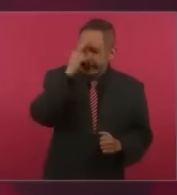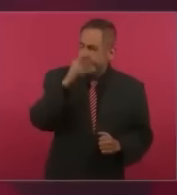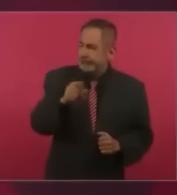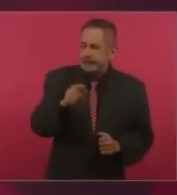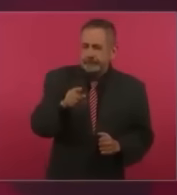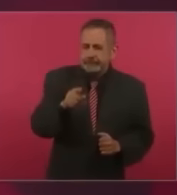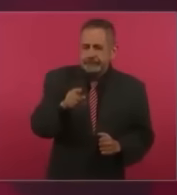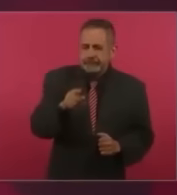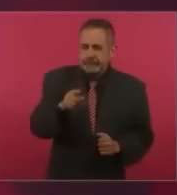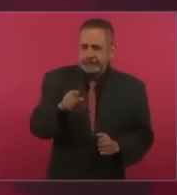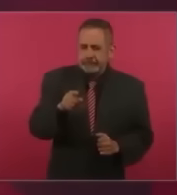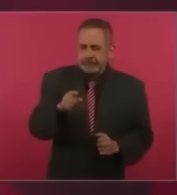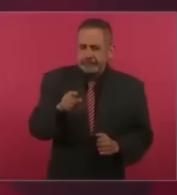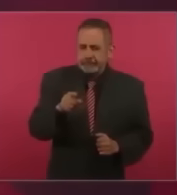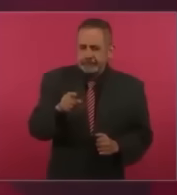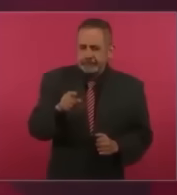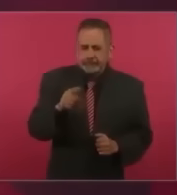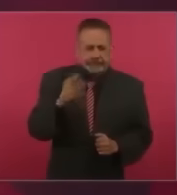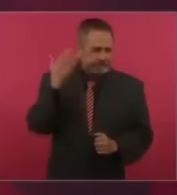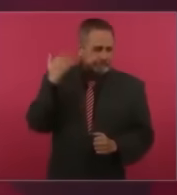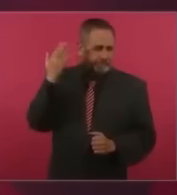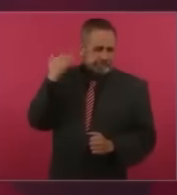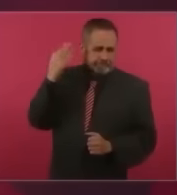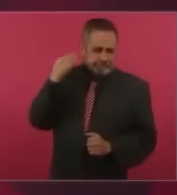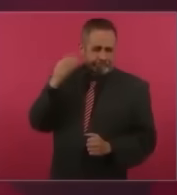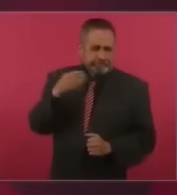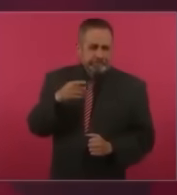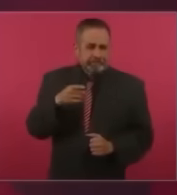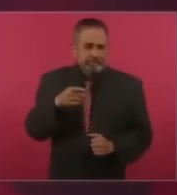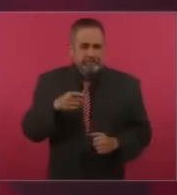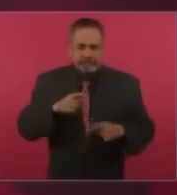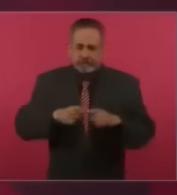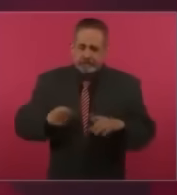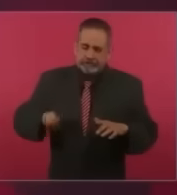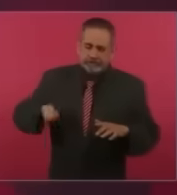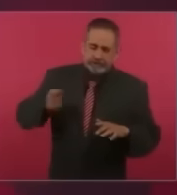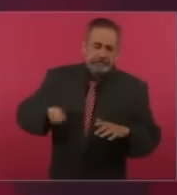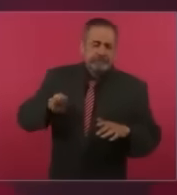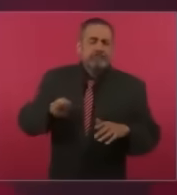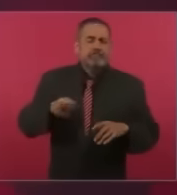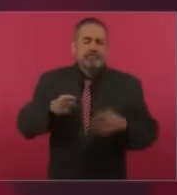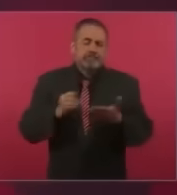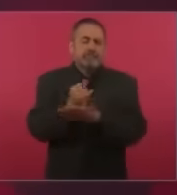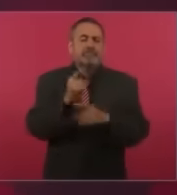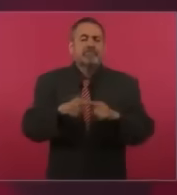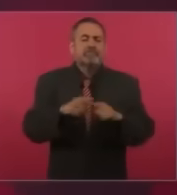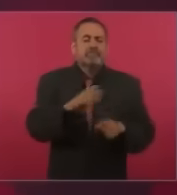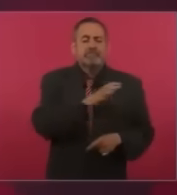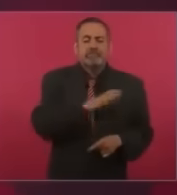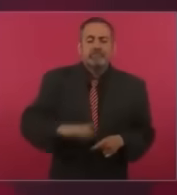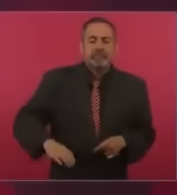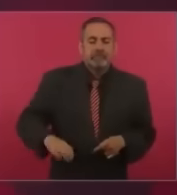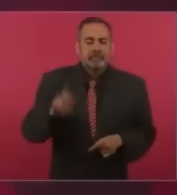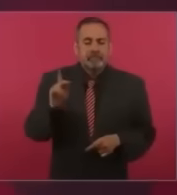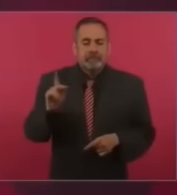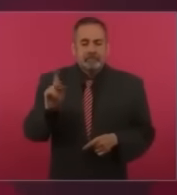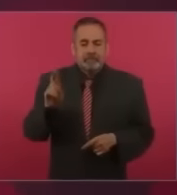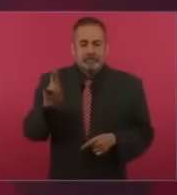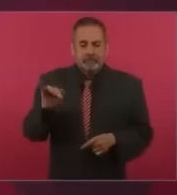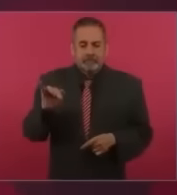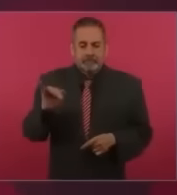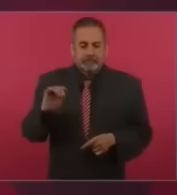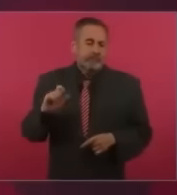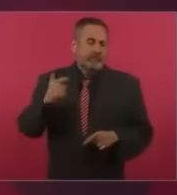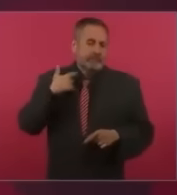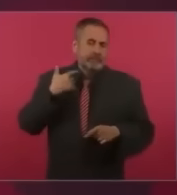sacudido a estos ambientes con su reciente libro l snw una crítica acerva de estas nuevas agendas socialdemócratas